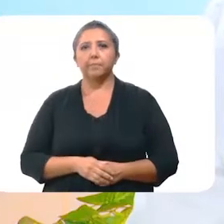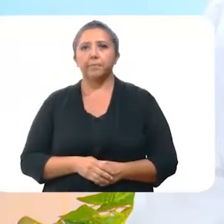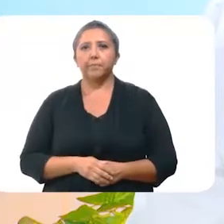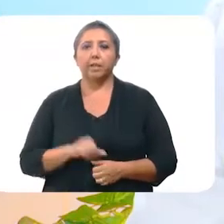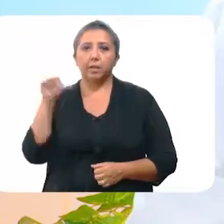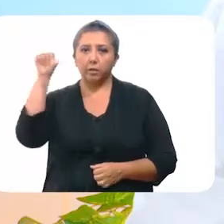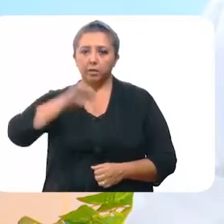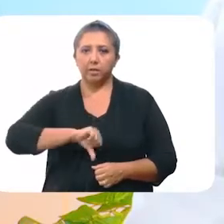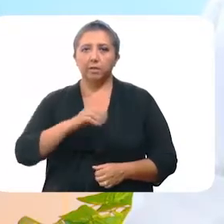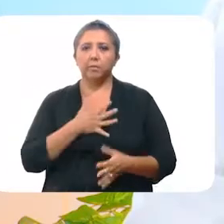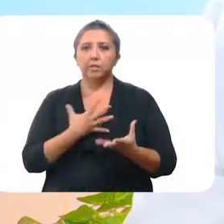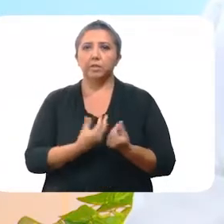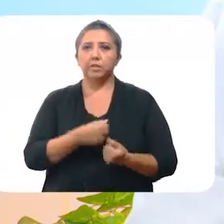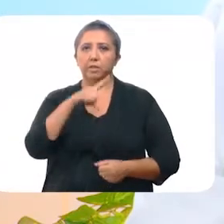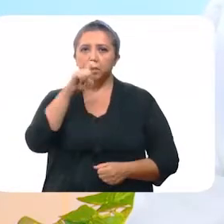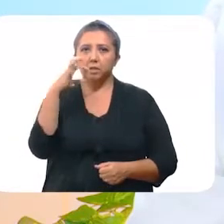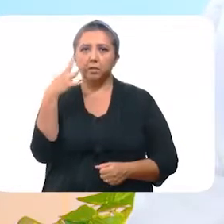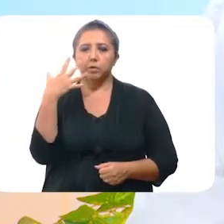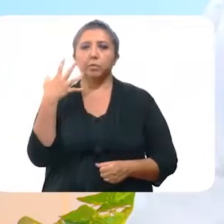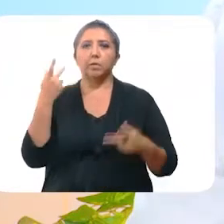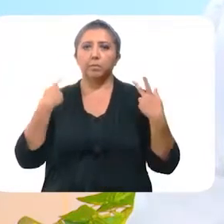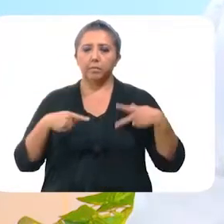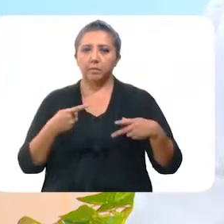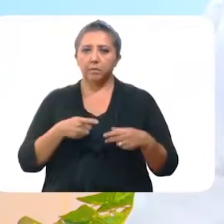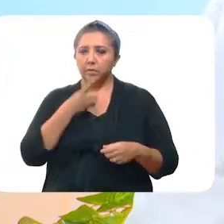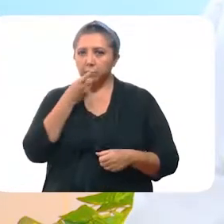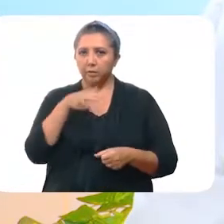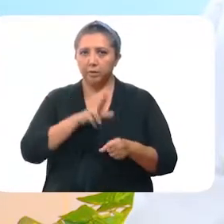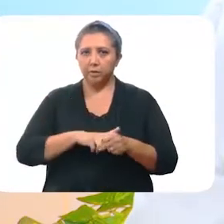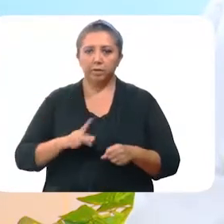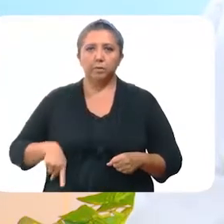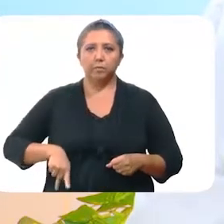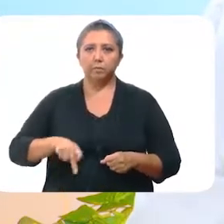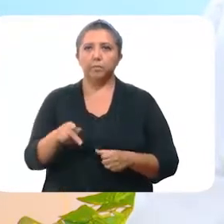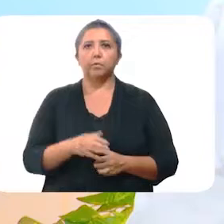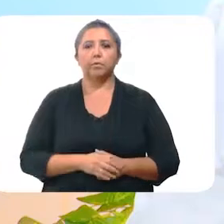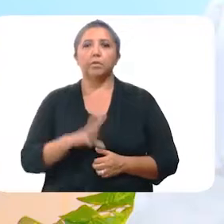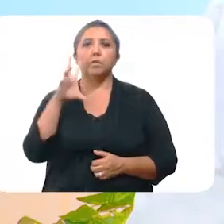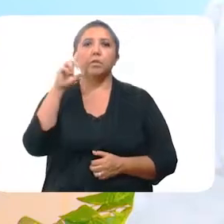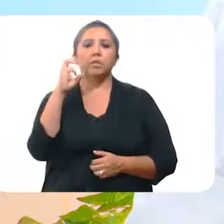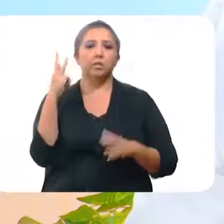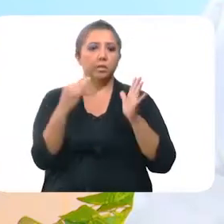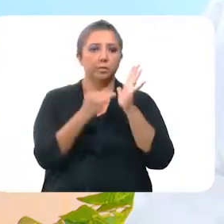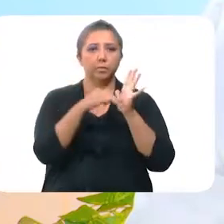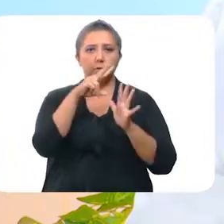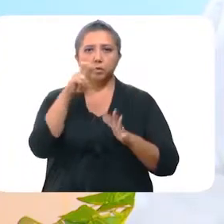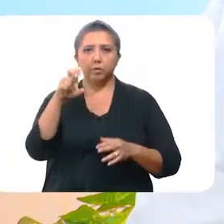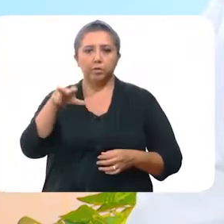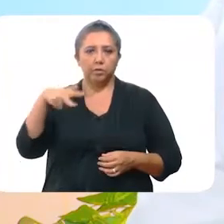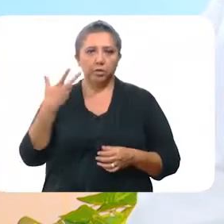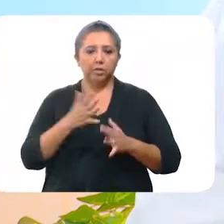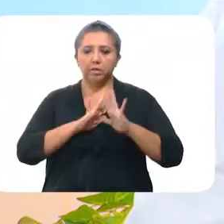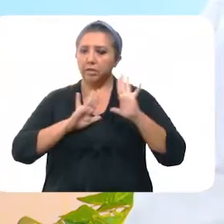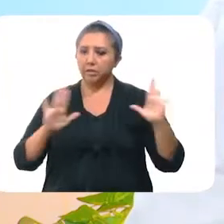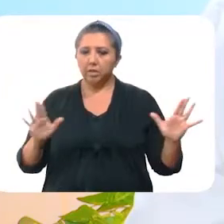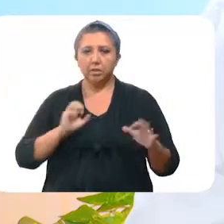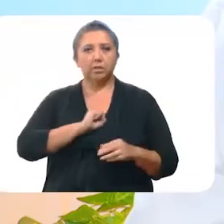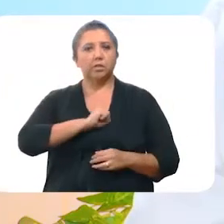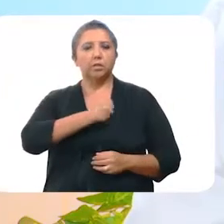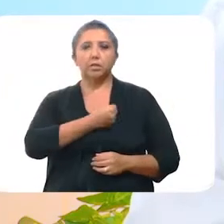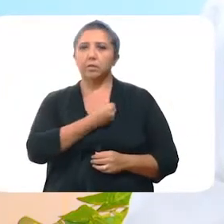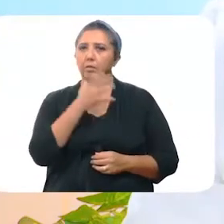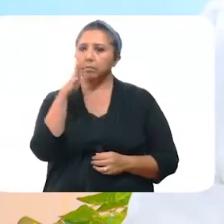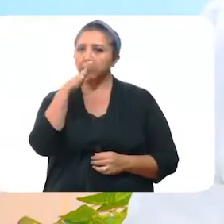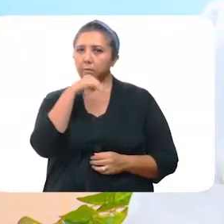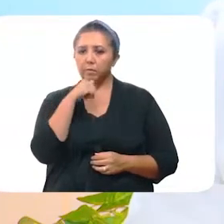diarios. El día de hoy tenemos 150 pacientes en hospitales públicos. 33.213 pacientes ya se recuperaron,